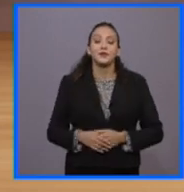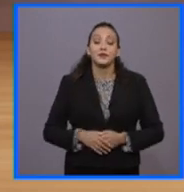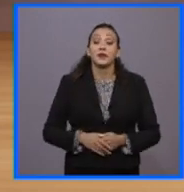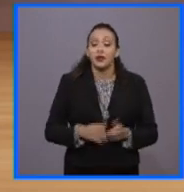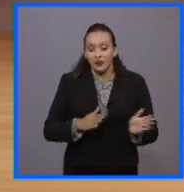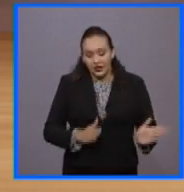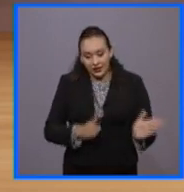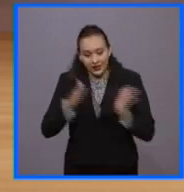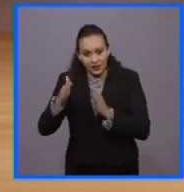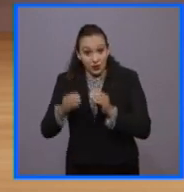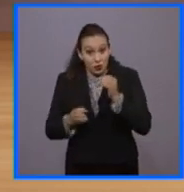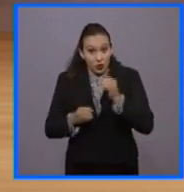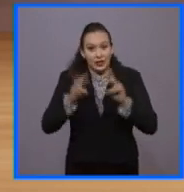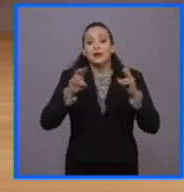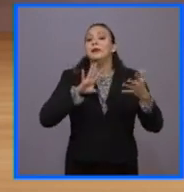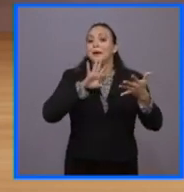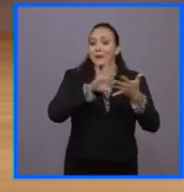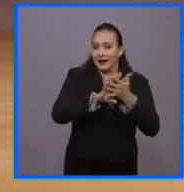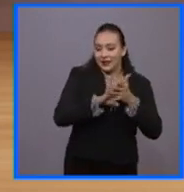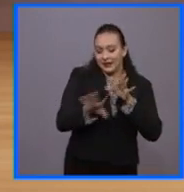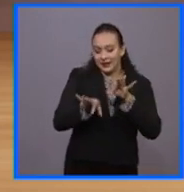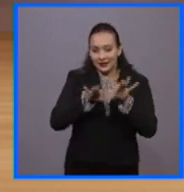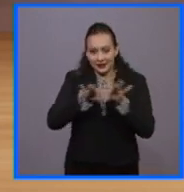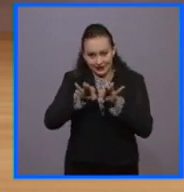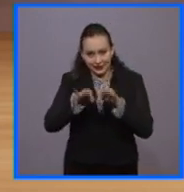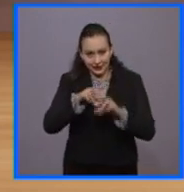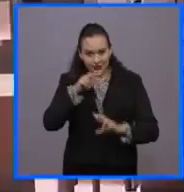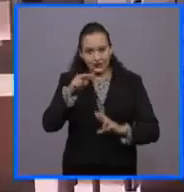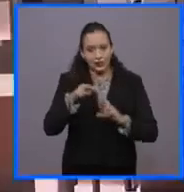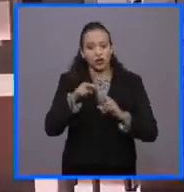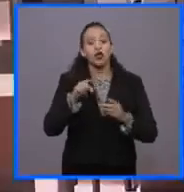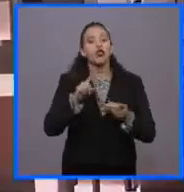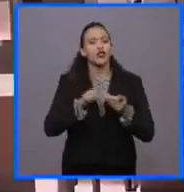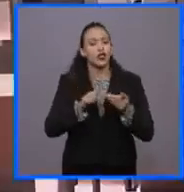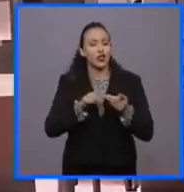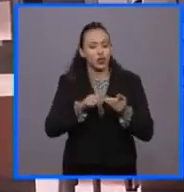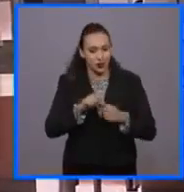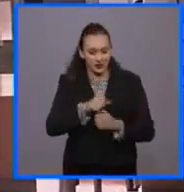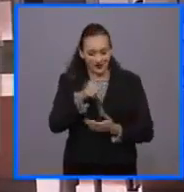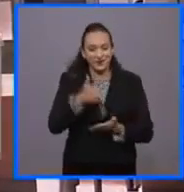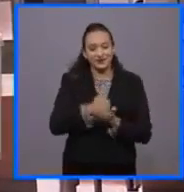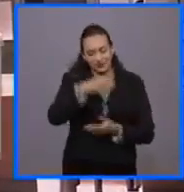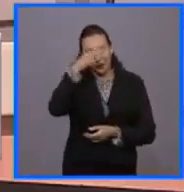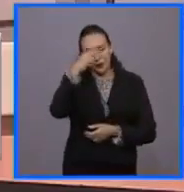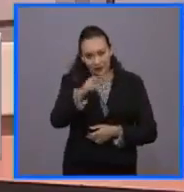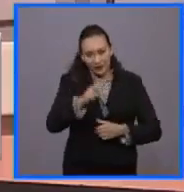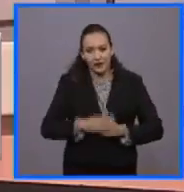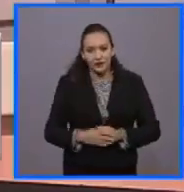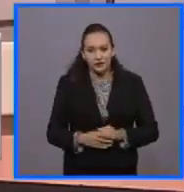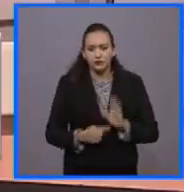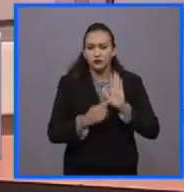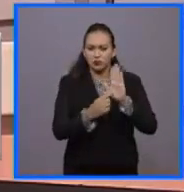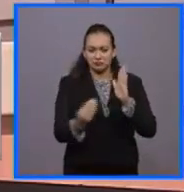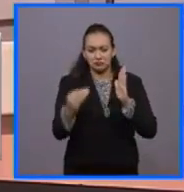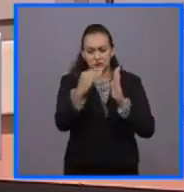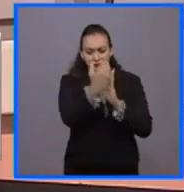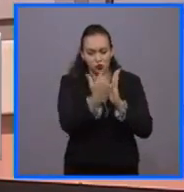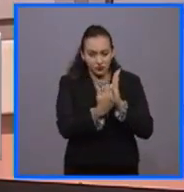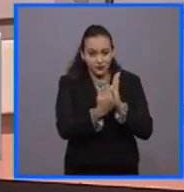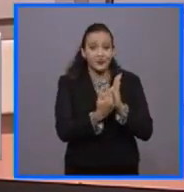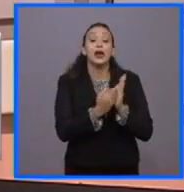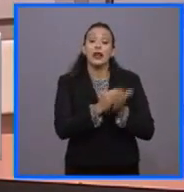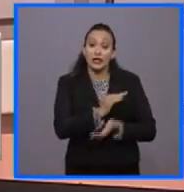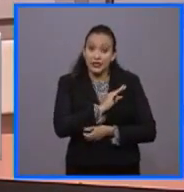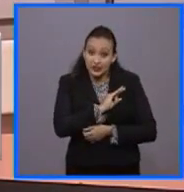Pleno Regional en Materias Penal y de Trabajo de la región Centro-Sur, con residencia en la Ciudad de México, estableció que solo puede ser